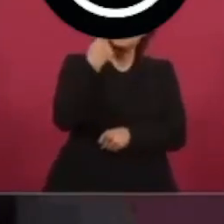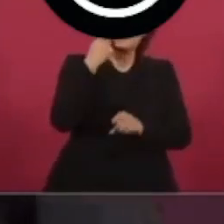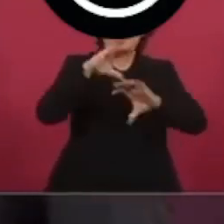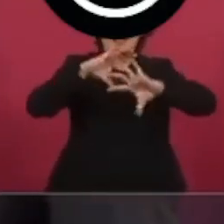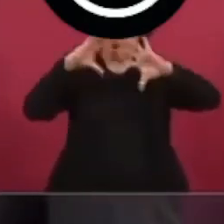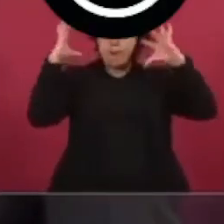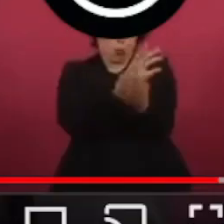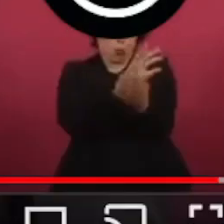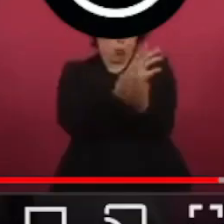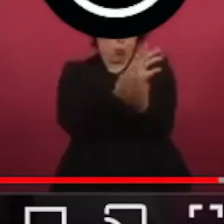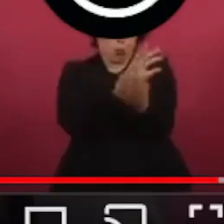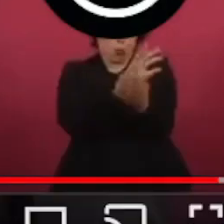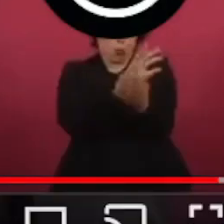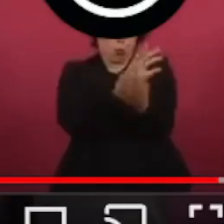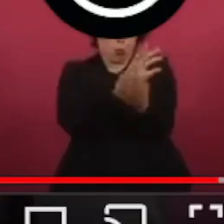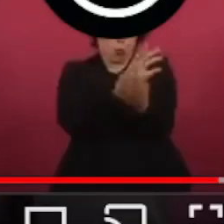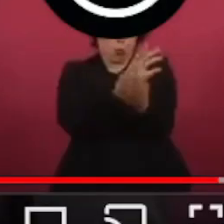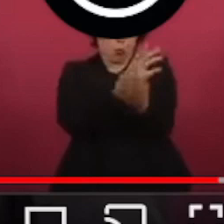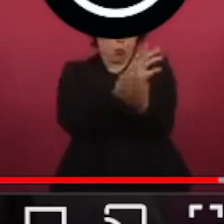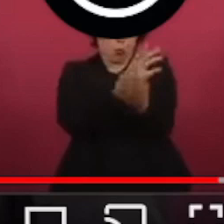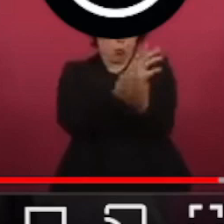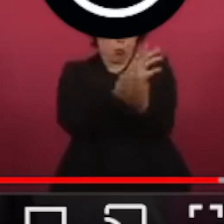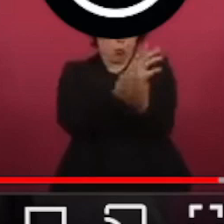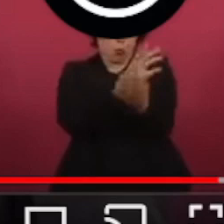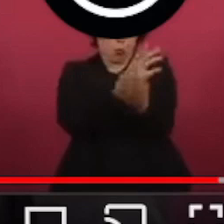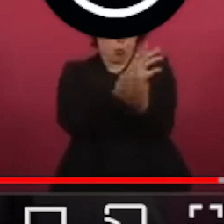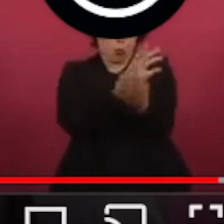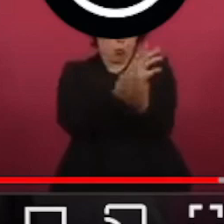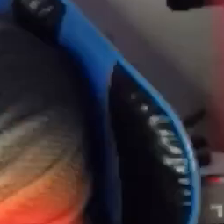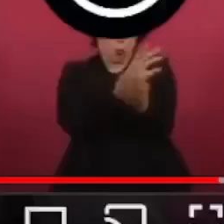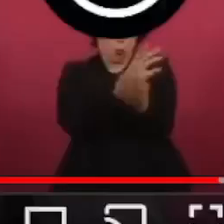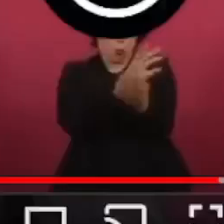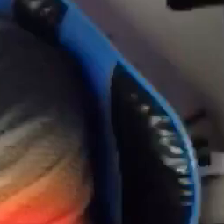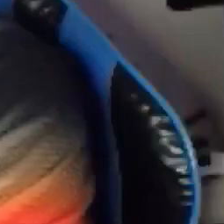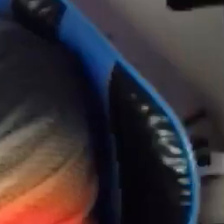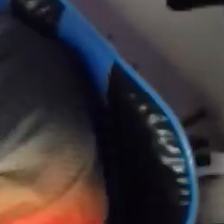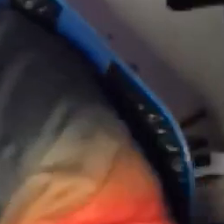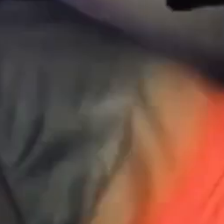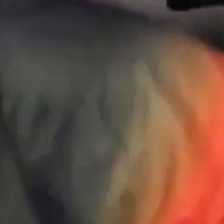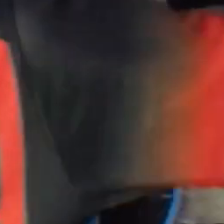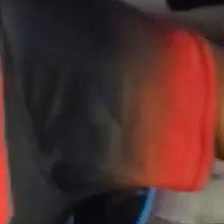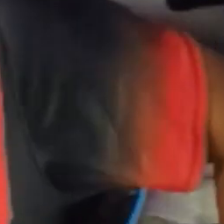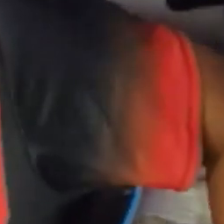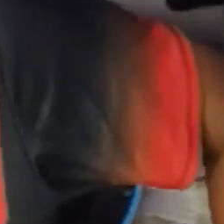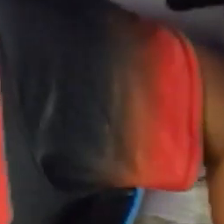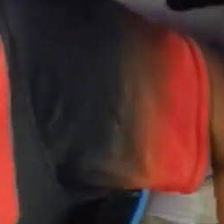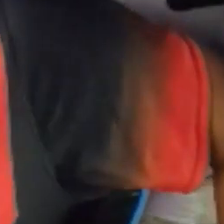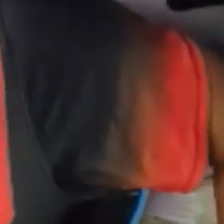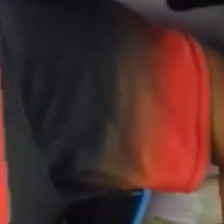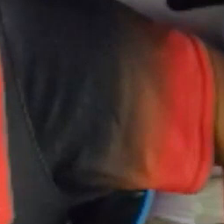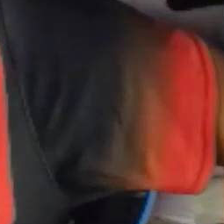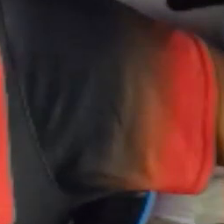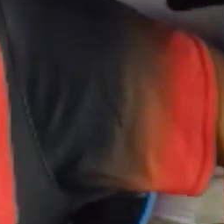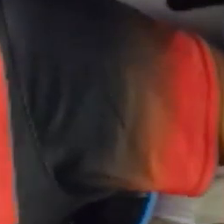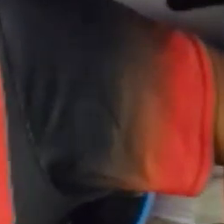es la hipocresía. Sí, seguramente la doctrina que usted maneja, señor AMLO, no es, por ejemplo, que sus hijos ya